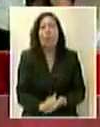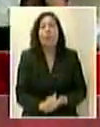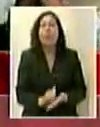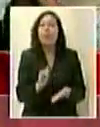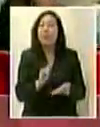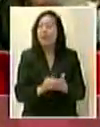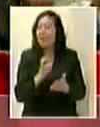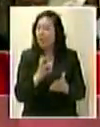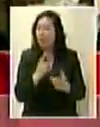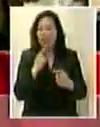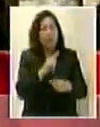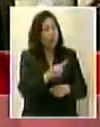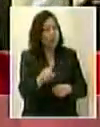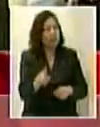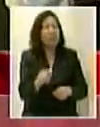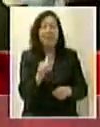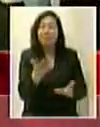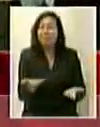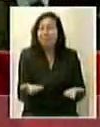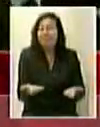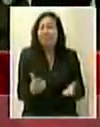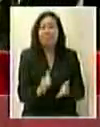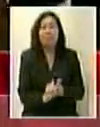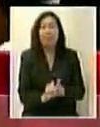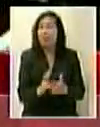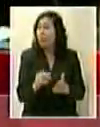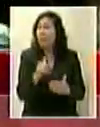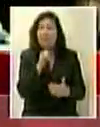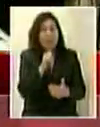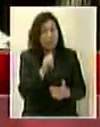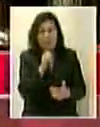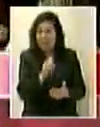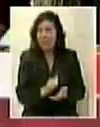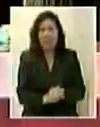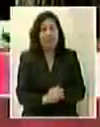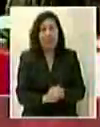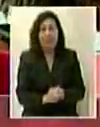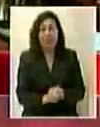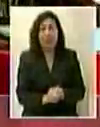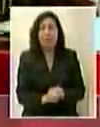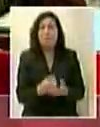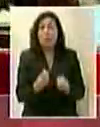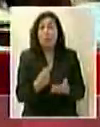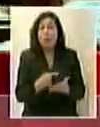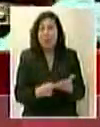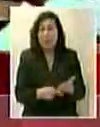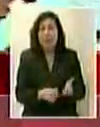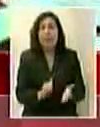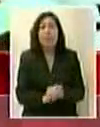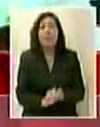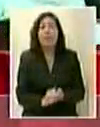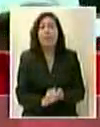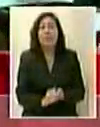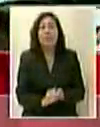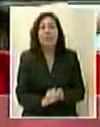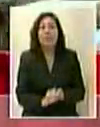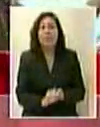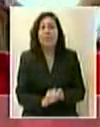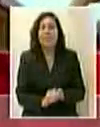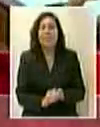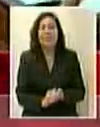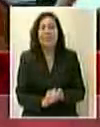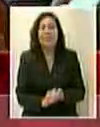que creo que algunos de ustedes todavía no lo tienen. Porque, por lo pronto,